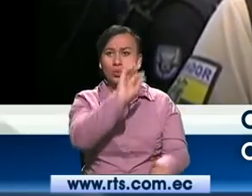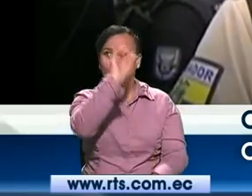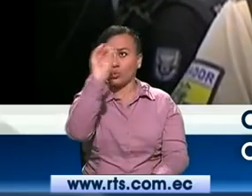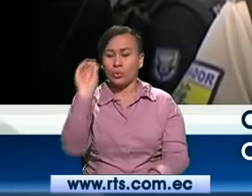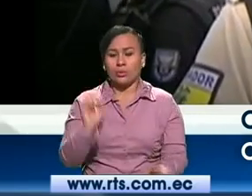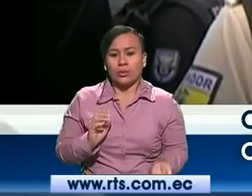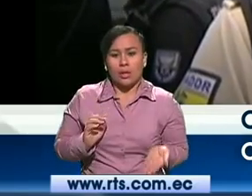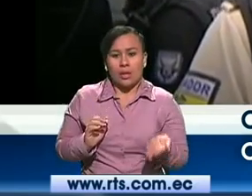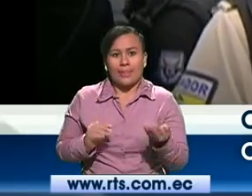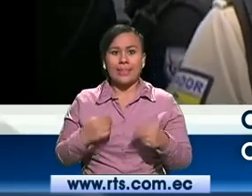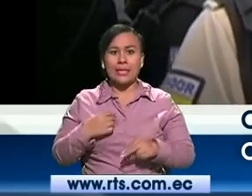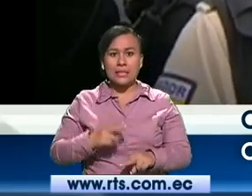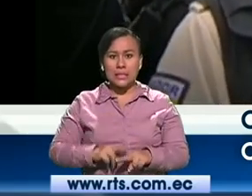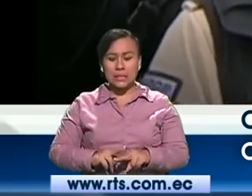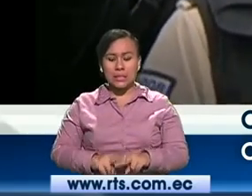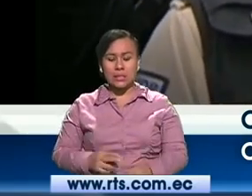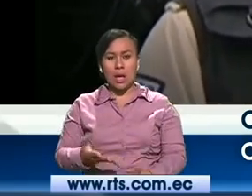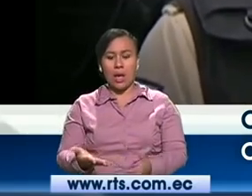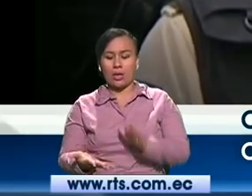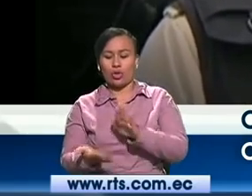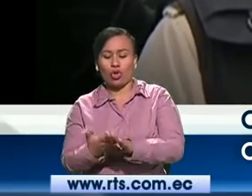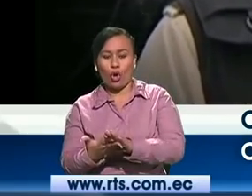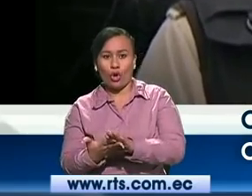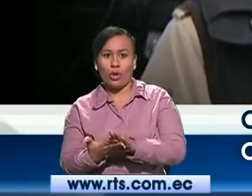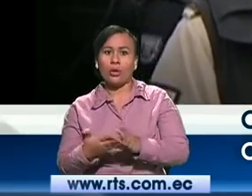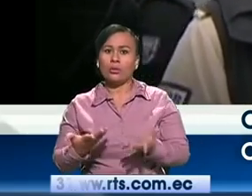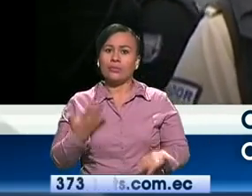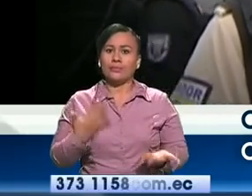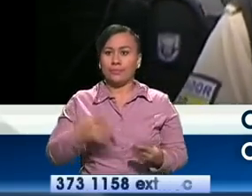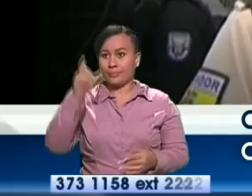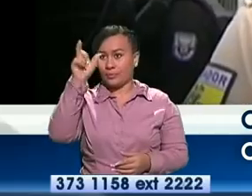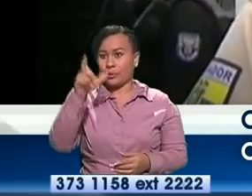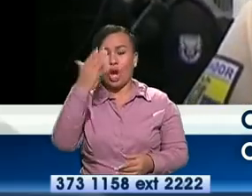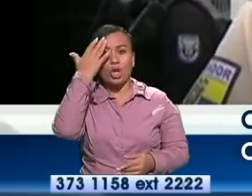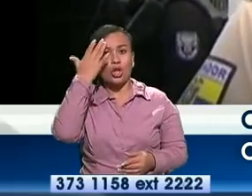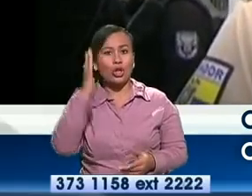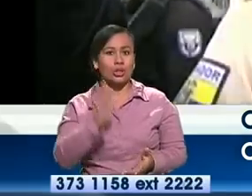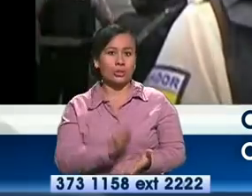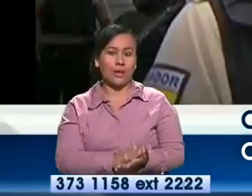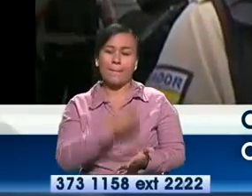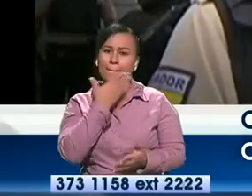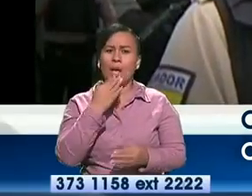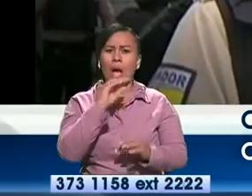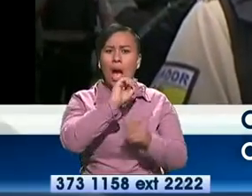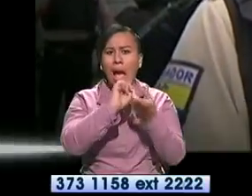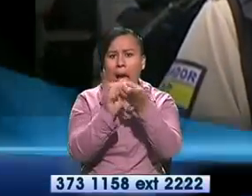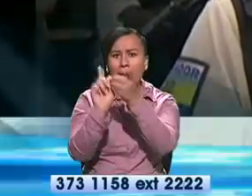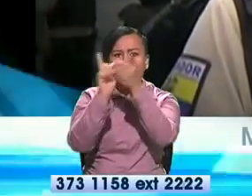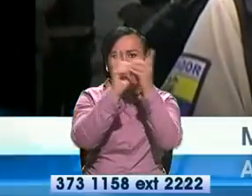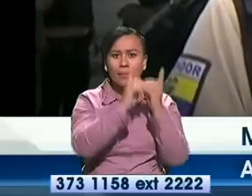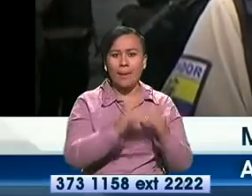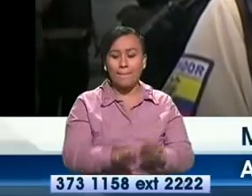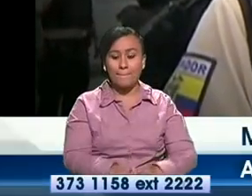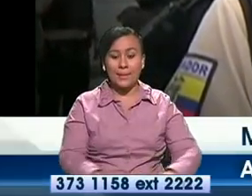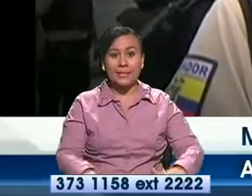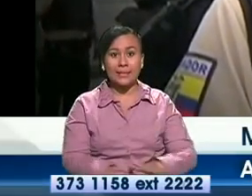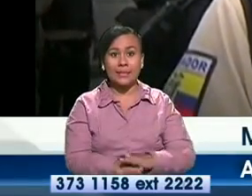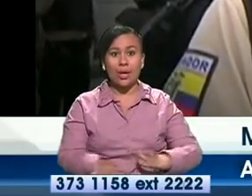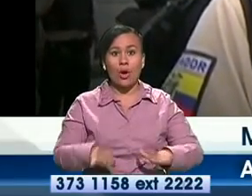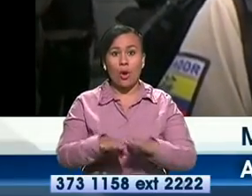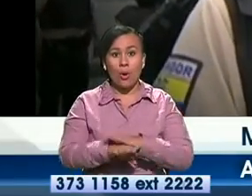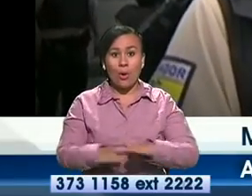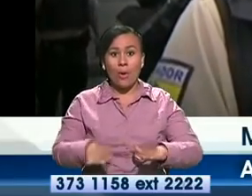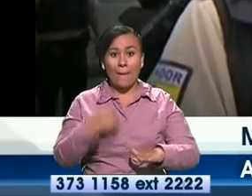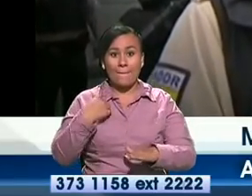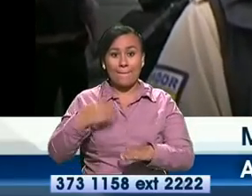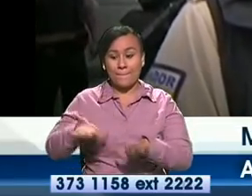de poner en un lugar escondido donde los delincuentes no van a saber dónde está el botón de pánico. Puede ser en el piso para aplastar con el pie o